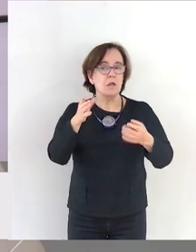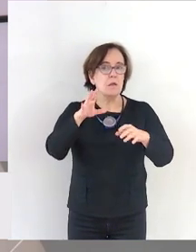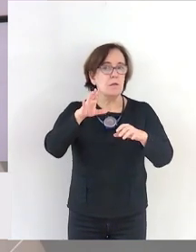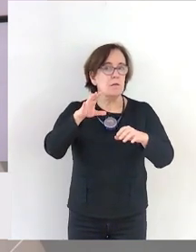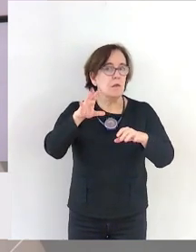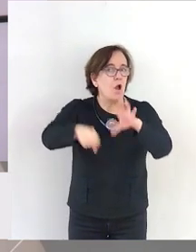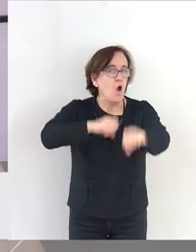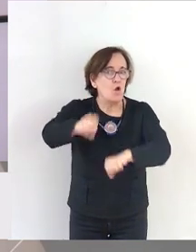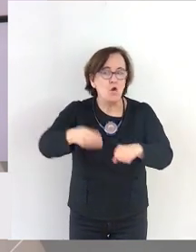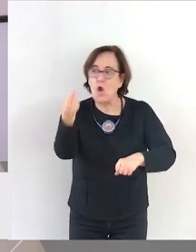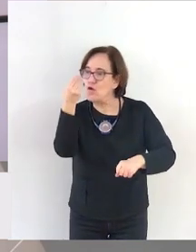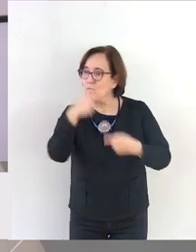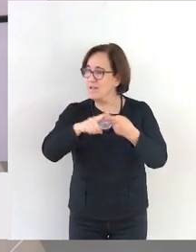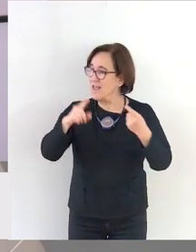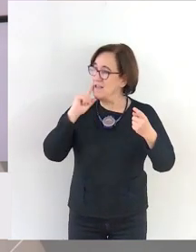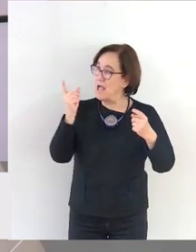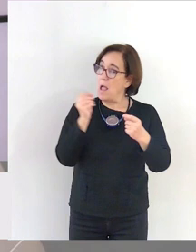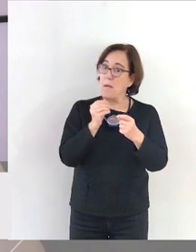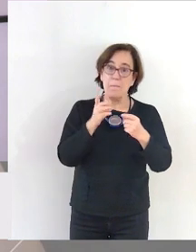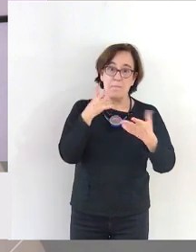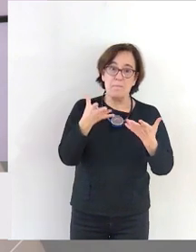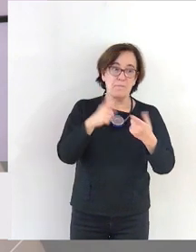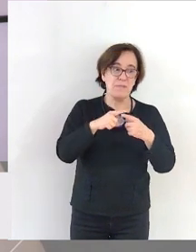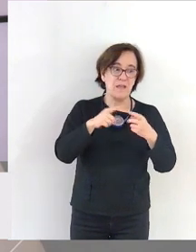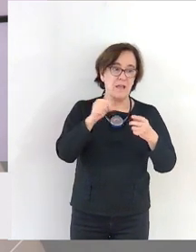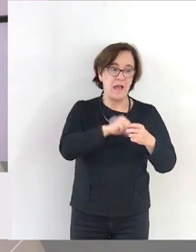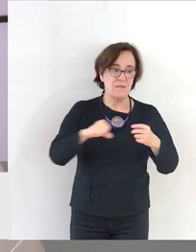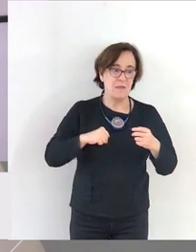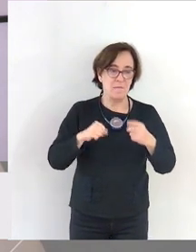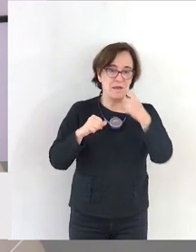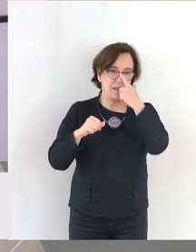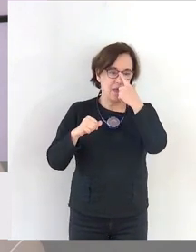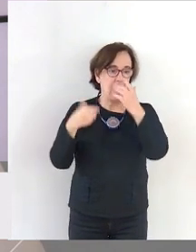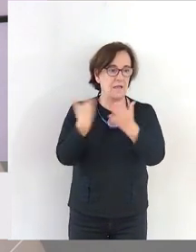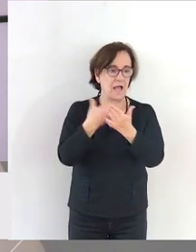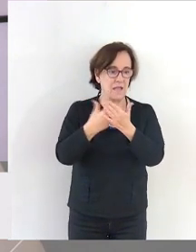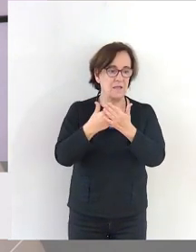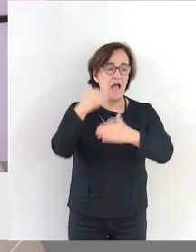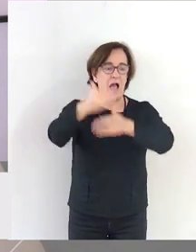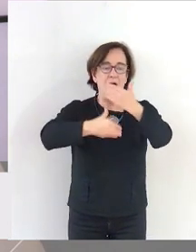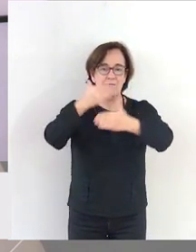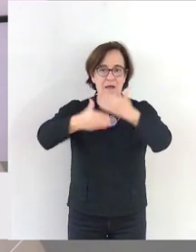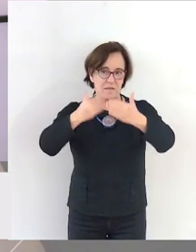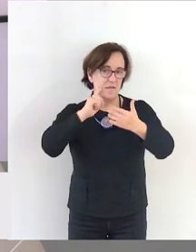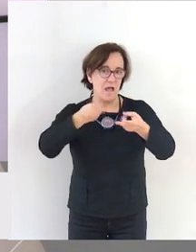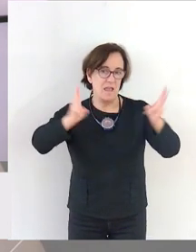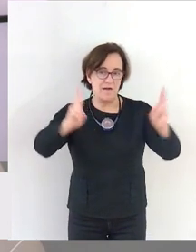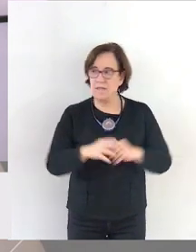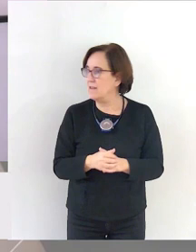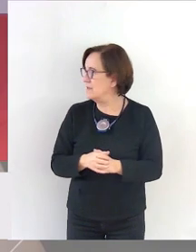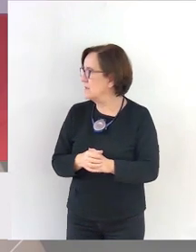en cuanto al empoderamiento energético que hablábamos antes esa Independencia energética garantiza avanzar en otras